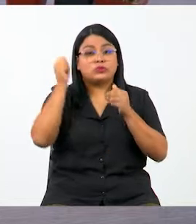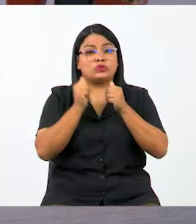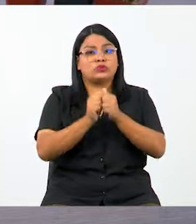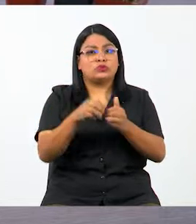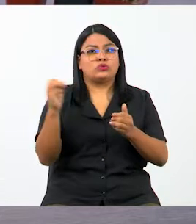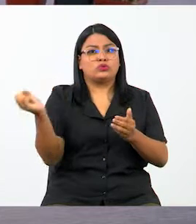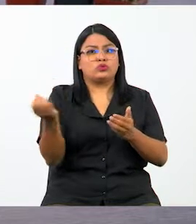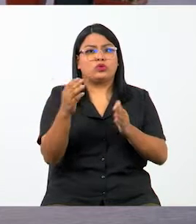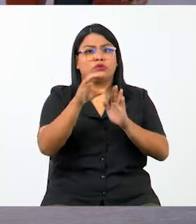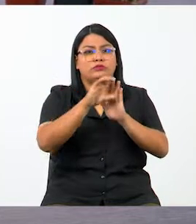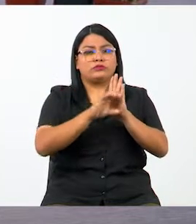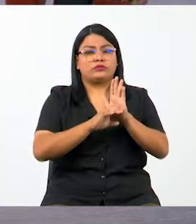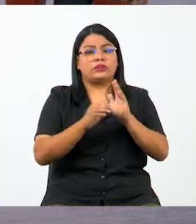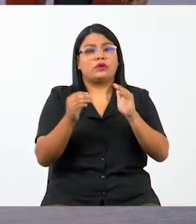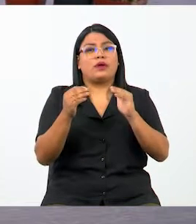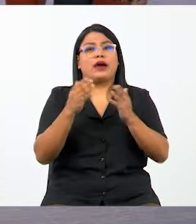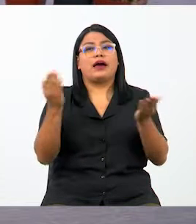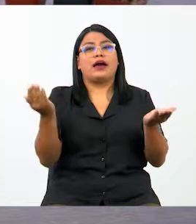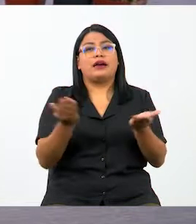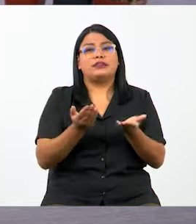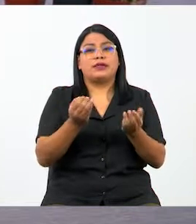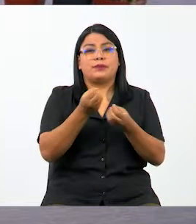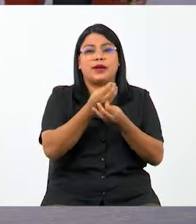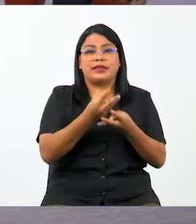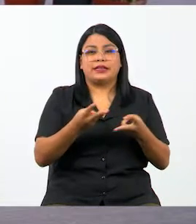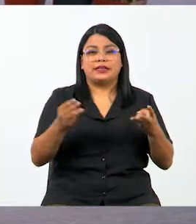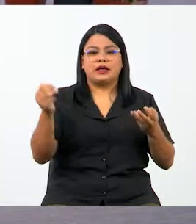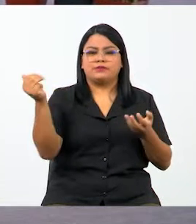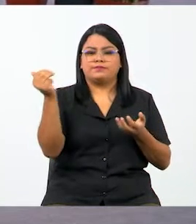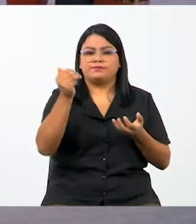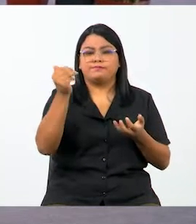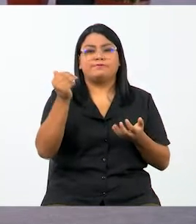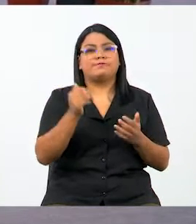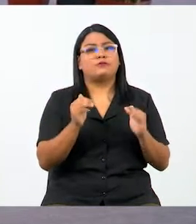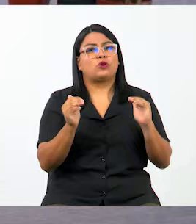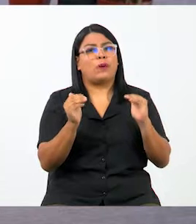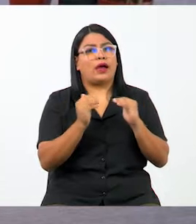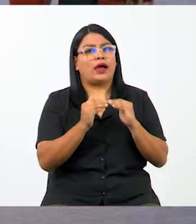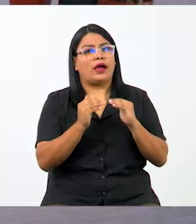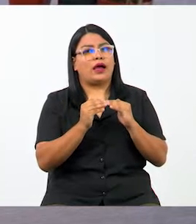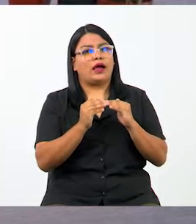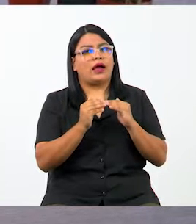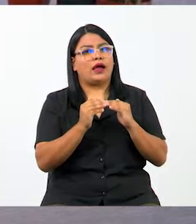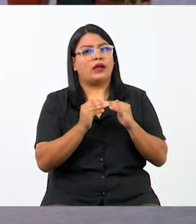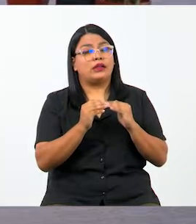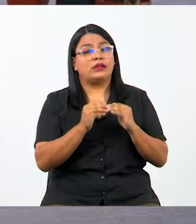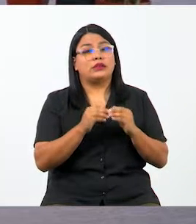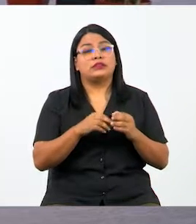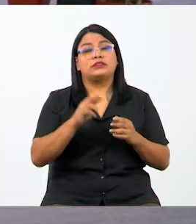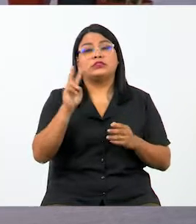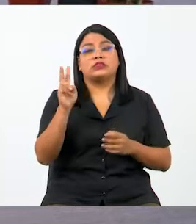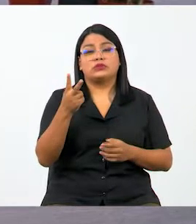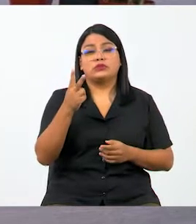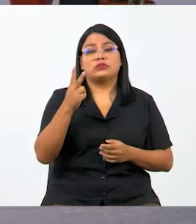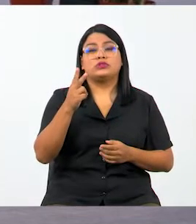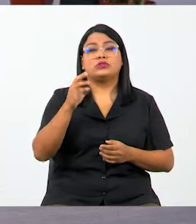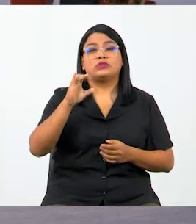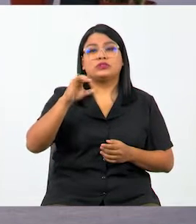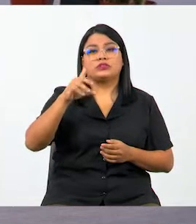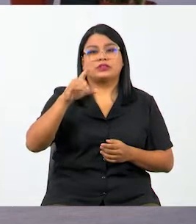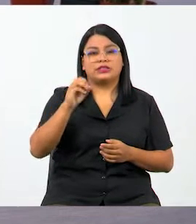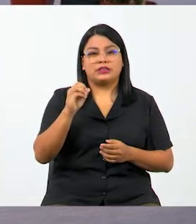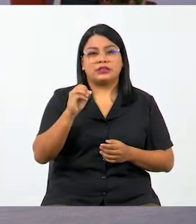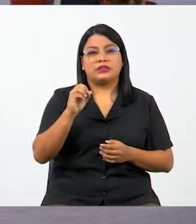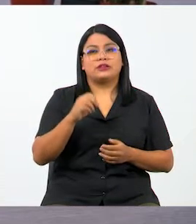actualización curricular y la elaboración de materiales educativos, tanto para el nivel de segundo ciclo, tercer ciclo y